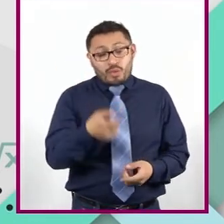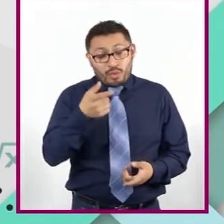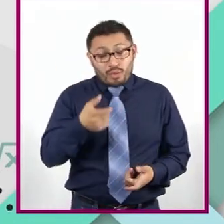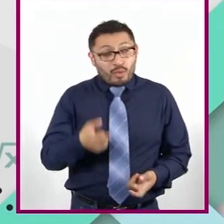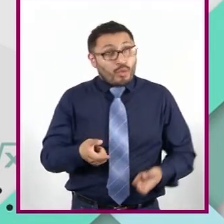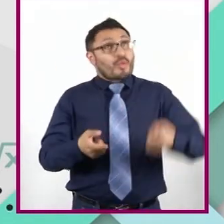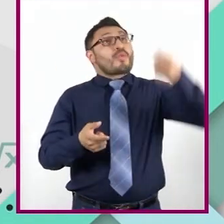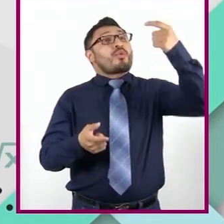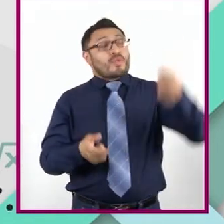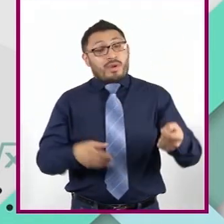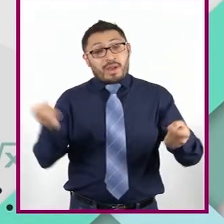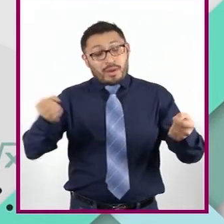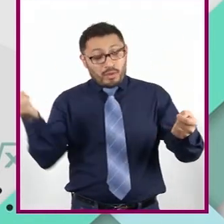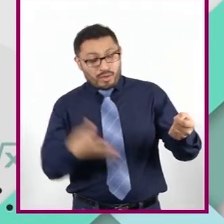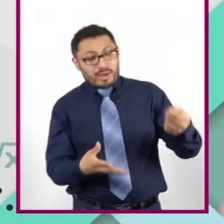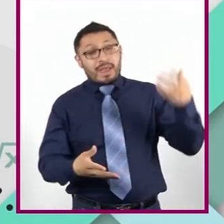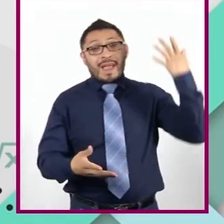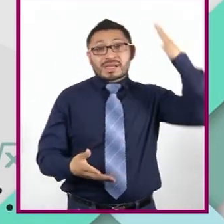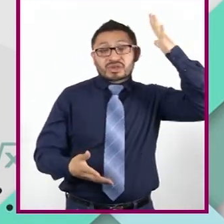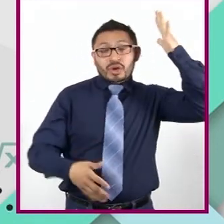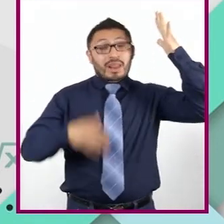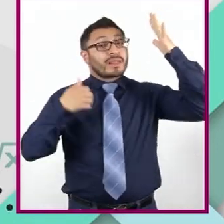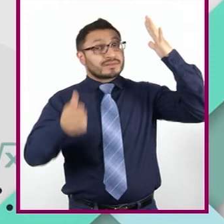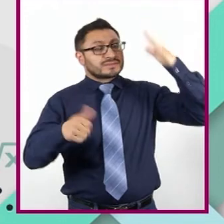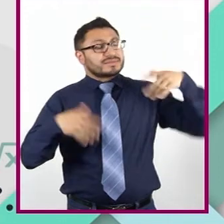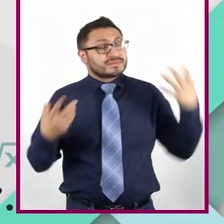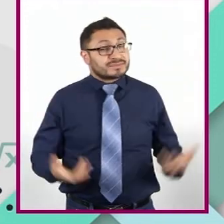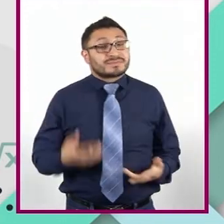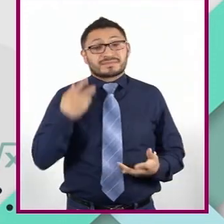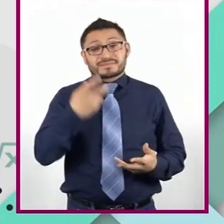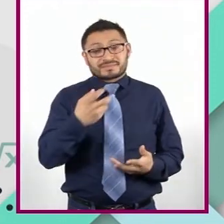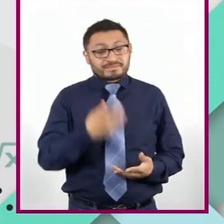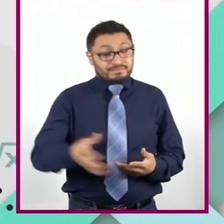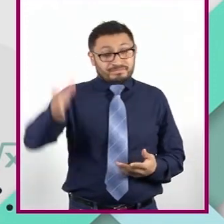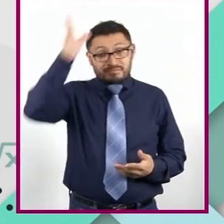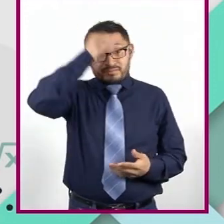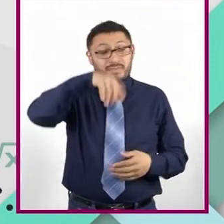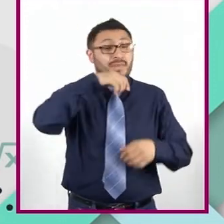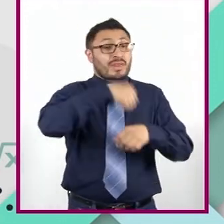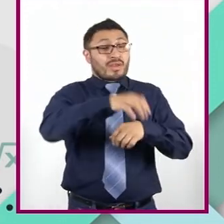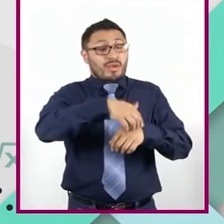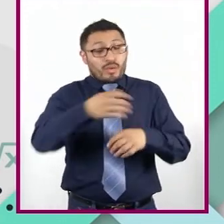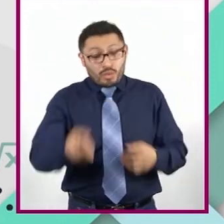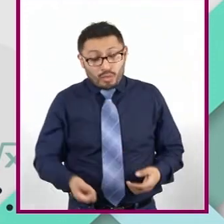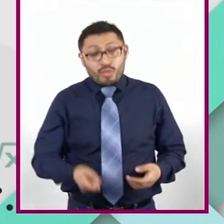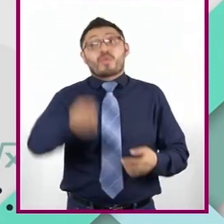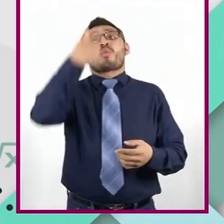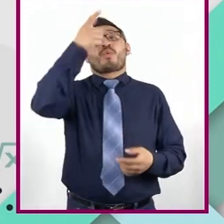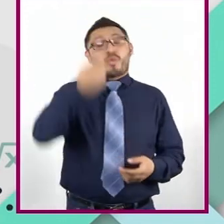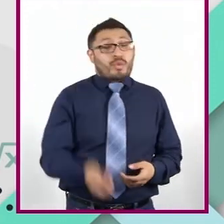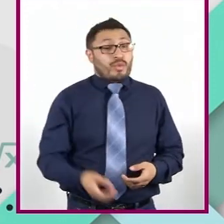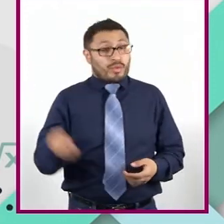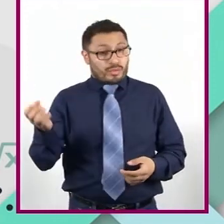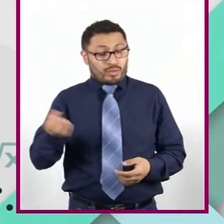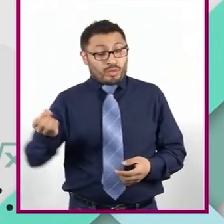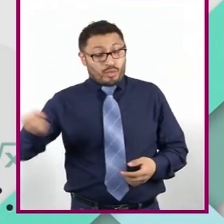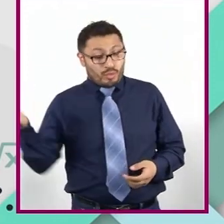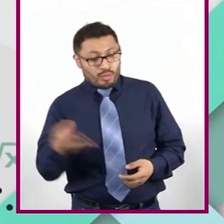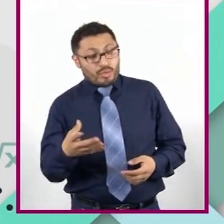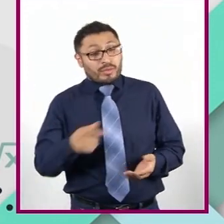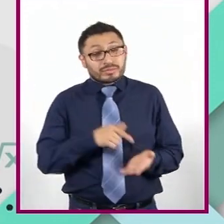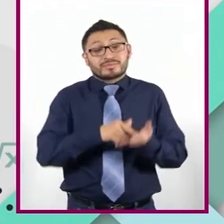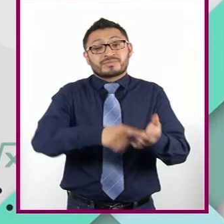dado caiga sol y 6? Esto de acuerdo con el número de lanzamientos que se presentaron en las